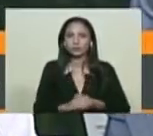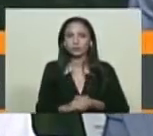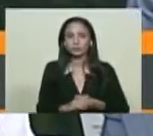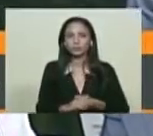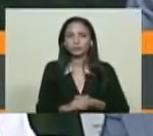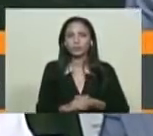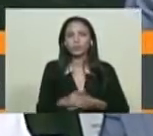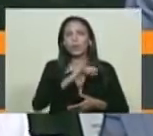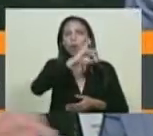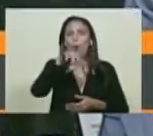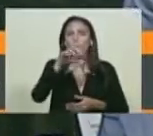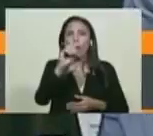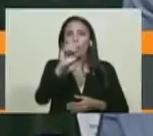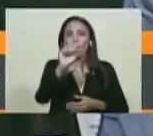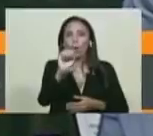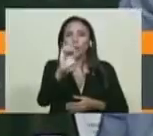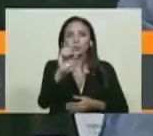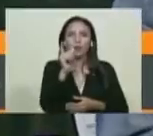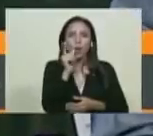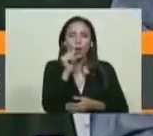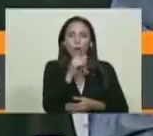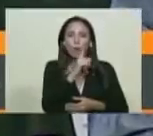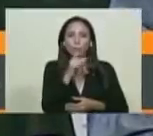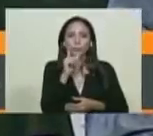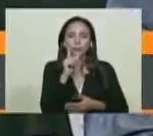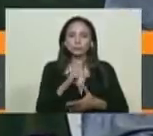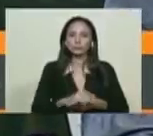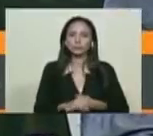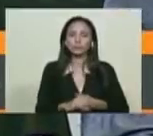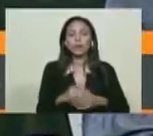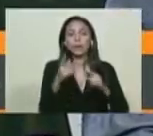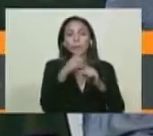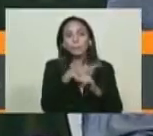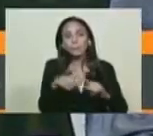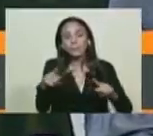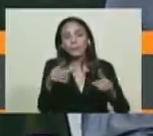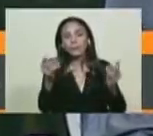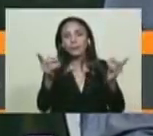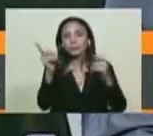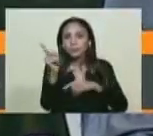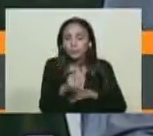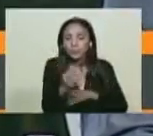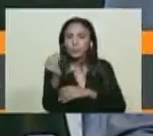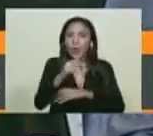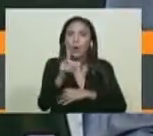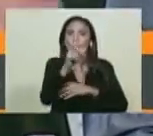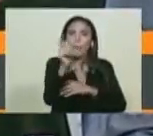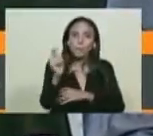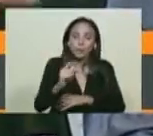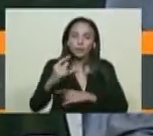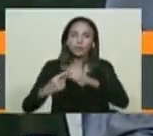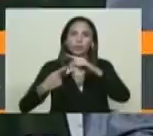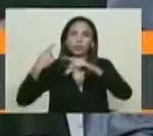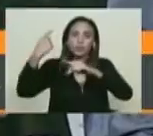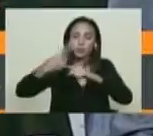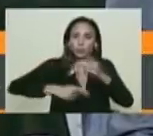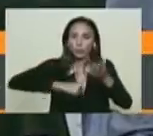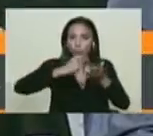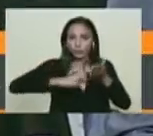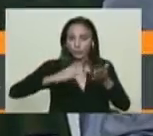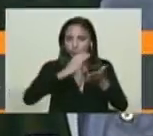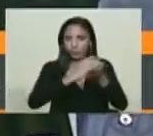señor José Ángel Pereira Ruinwick. Pero resulta que un mes después que Citgo firma el contrato